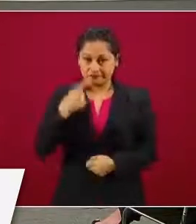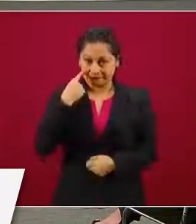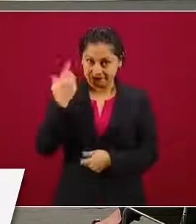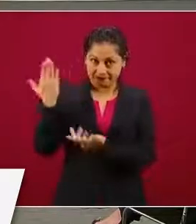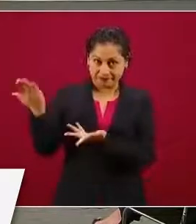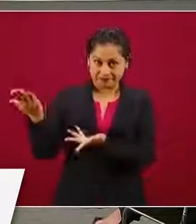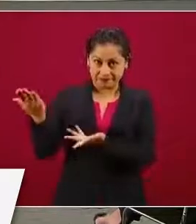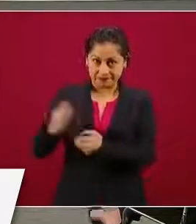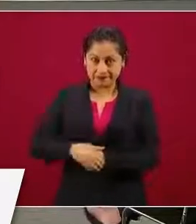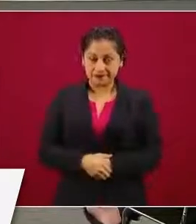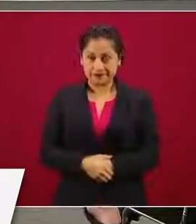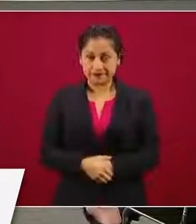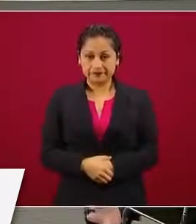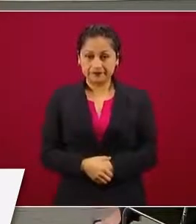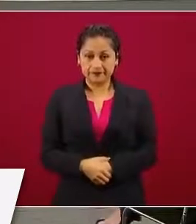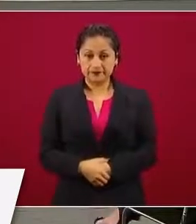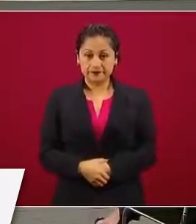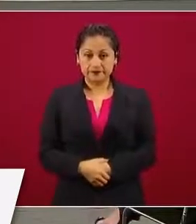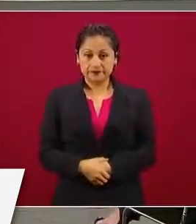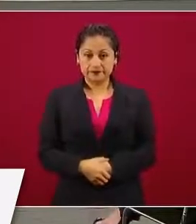Miren,